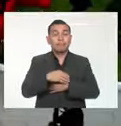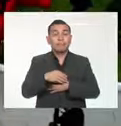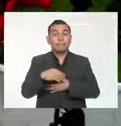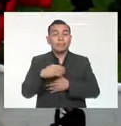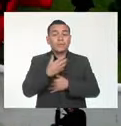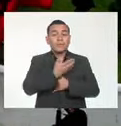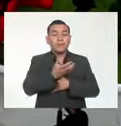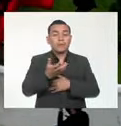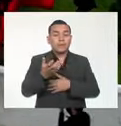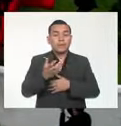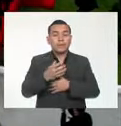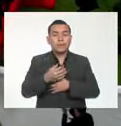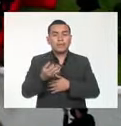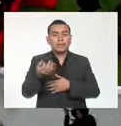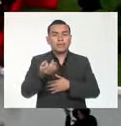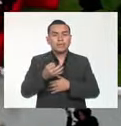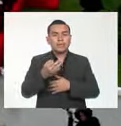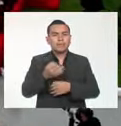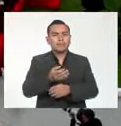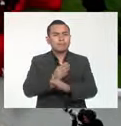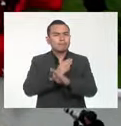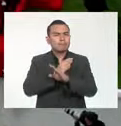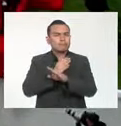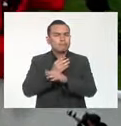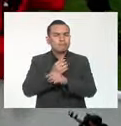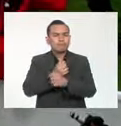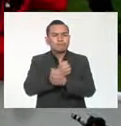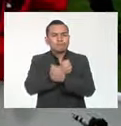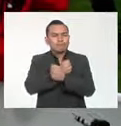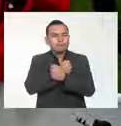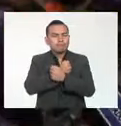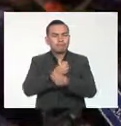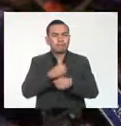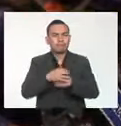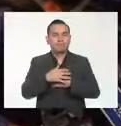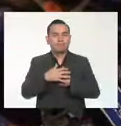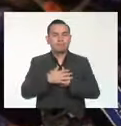lengua armoniosa pedimos a la providencia que te ampare.